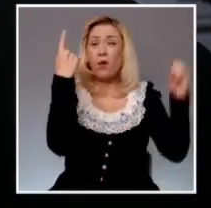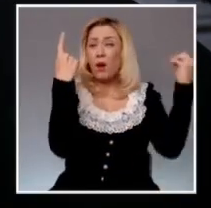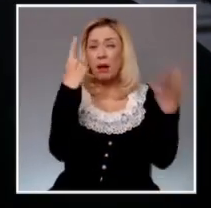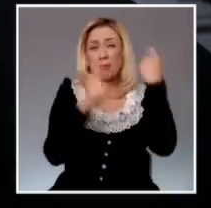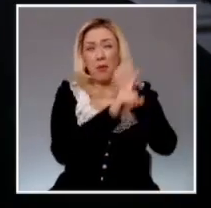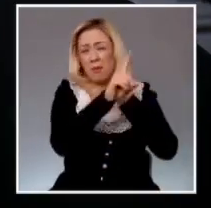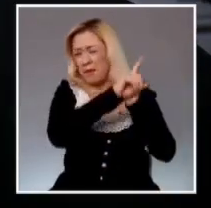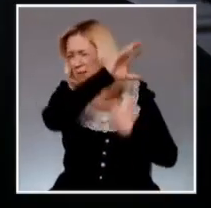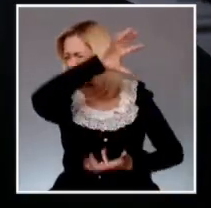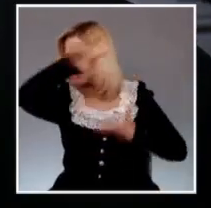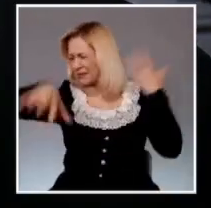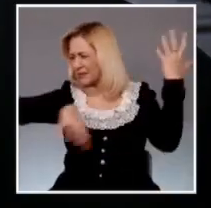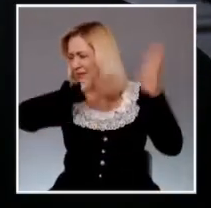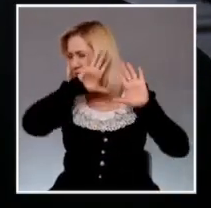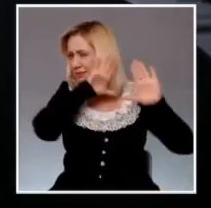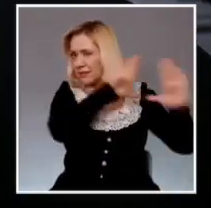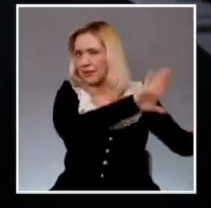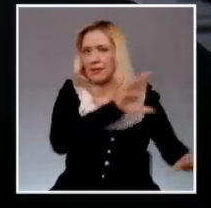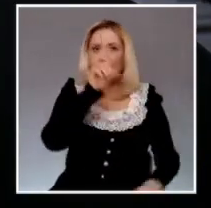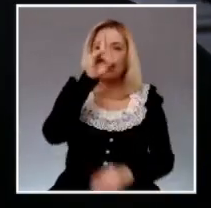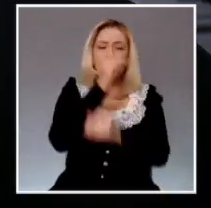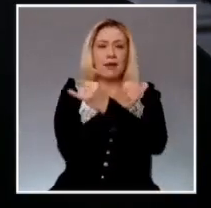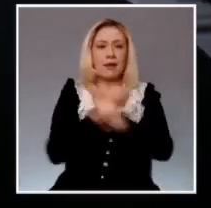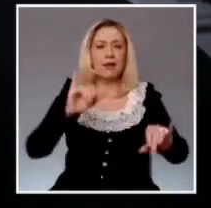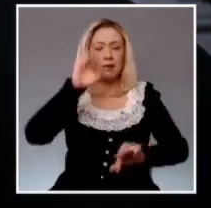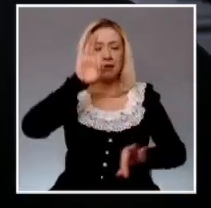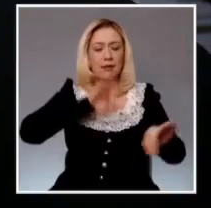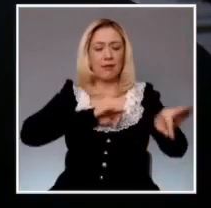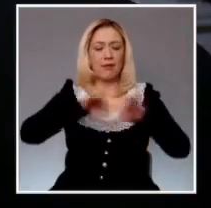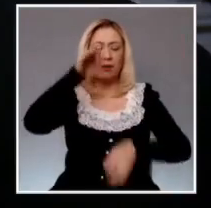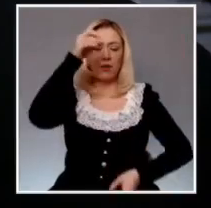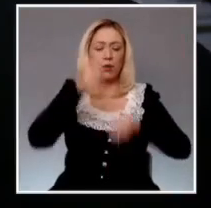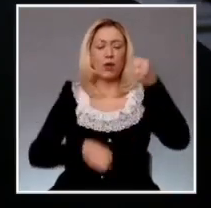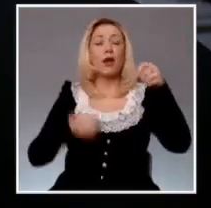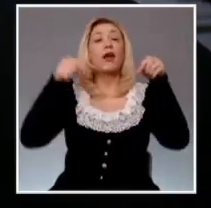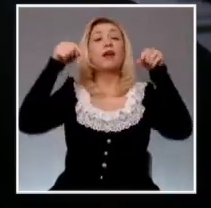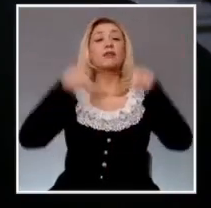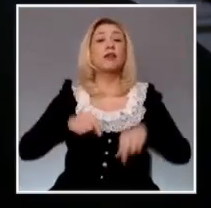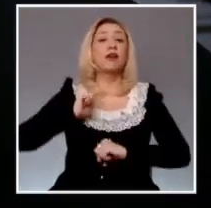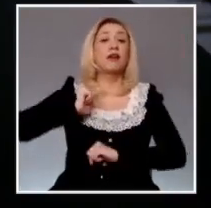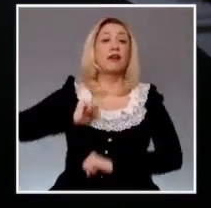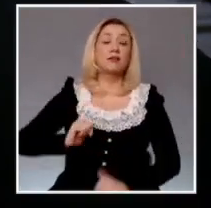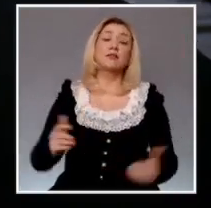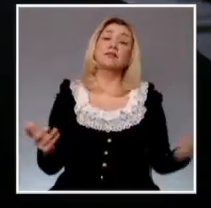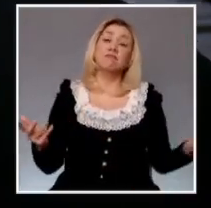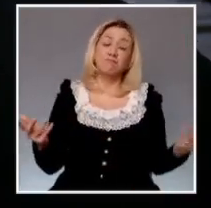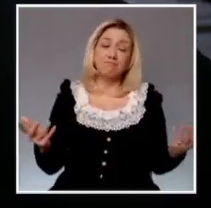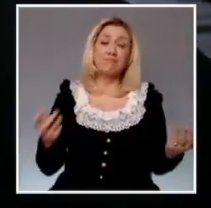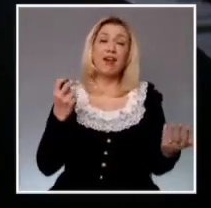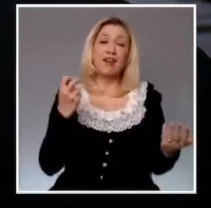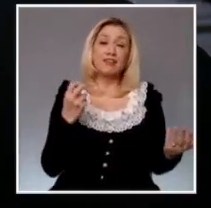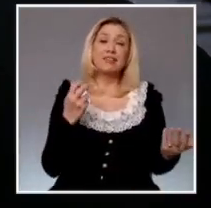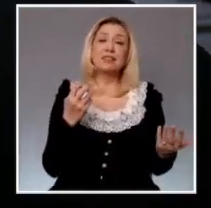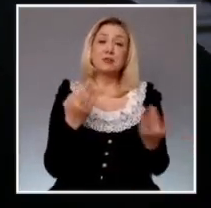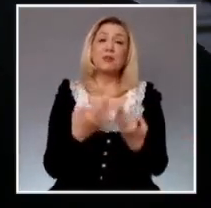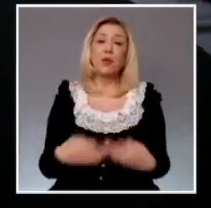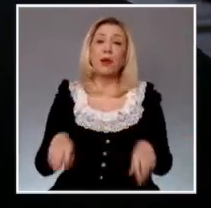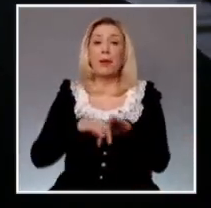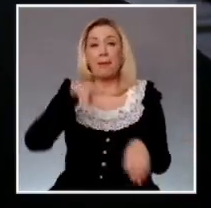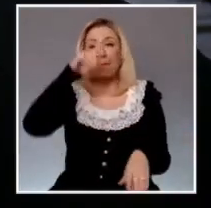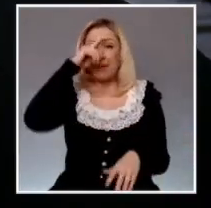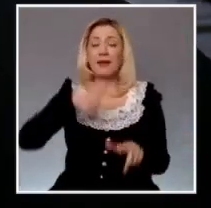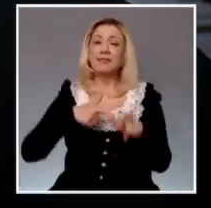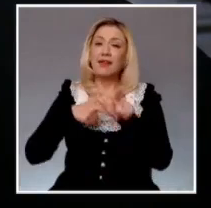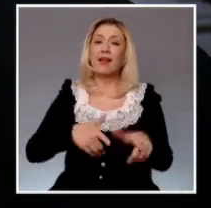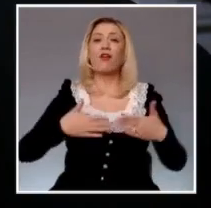con la independencia del Poder Judicial. Eso es muy alentador justamente para fomentar esa confianza que